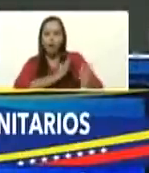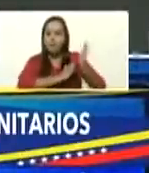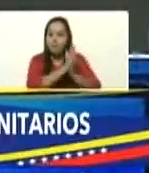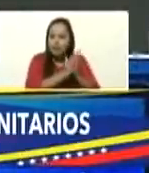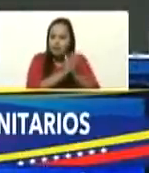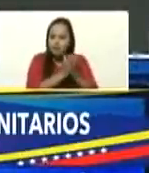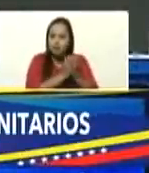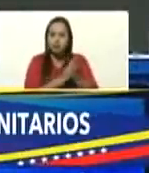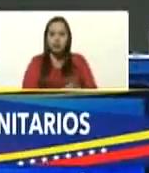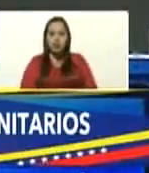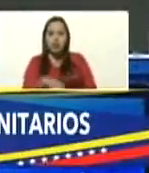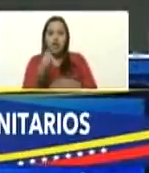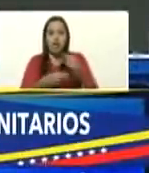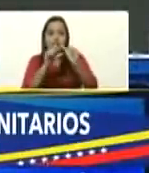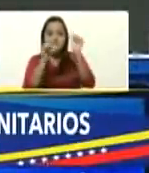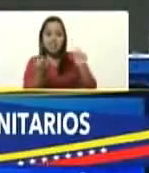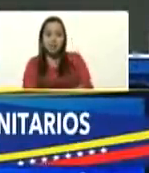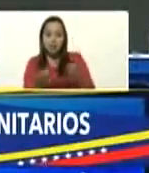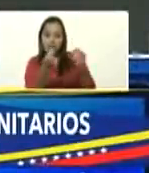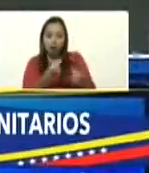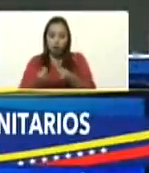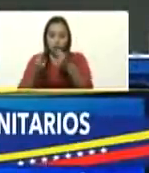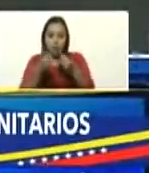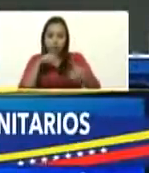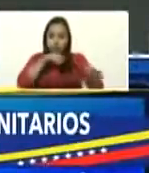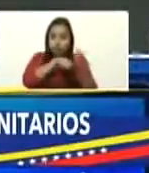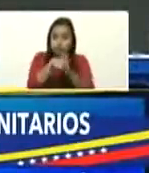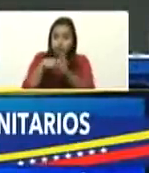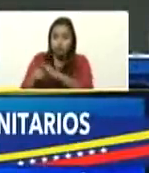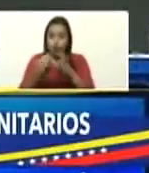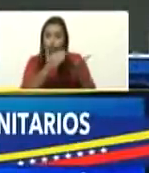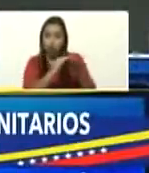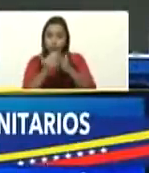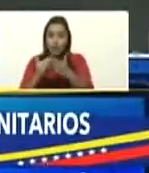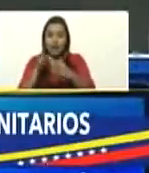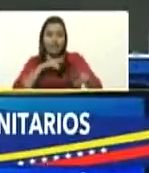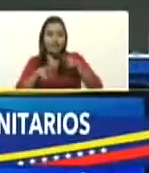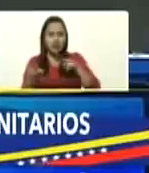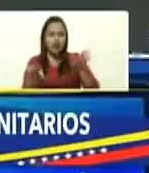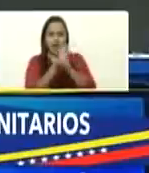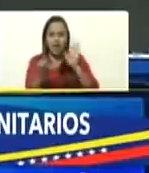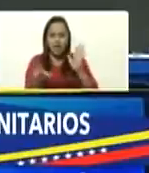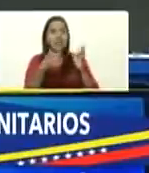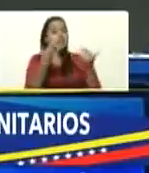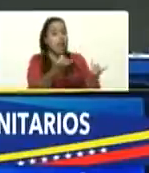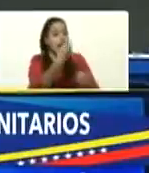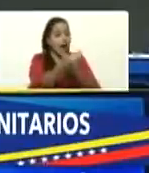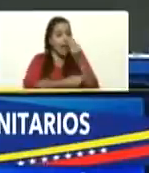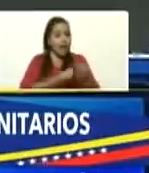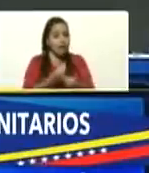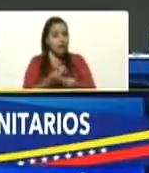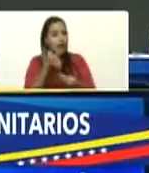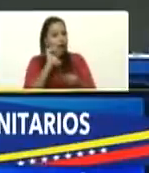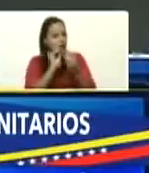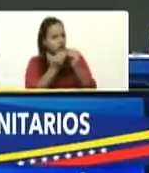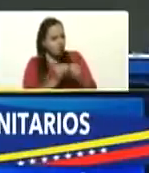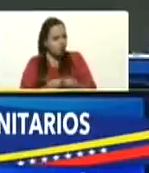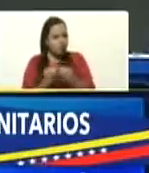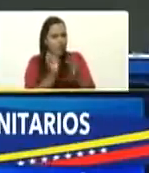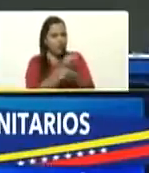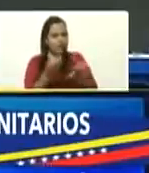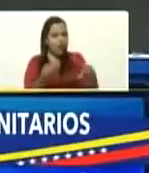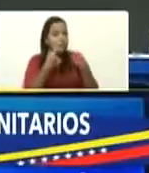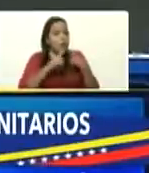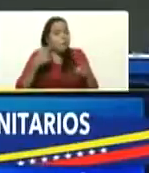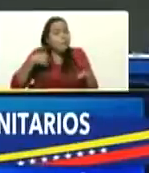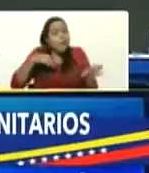desarrollemos un poderoso sistema de economía comunal en el marco de las leyes del poder popular que ya están creadas y que están muy bien diseñadas, pero que pareciera que